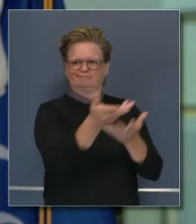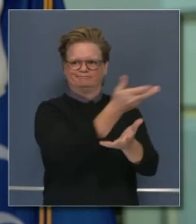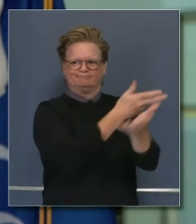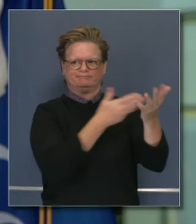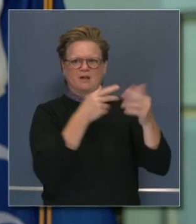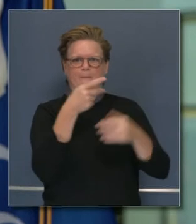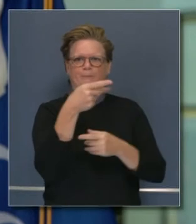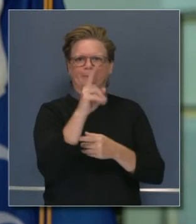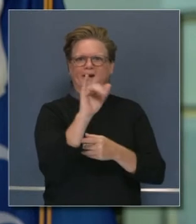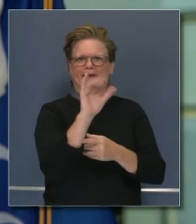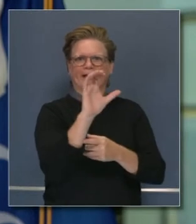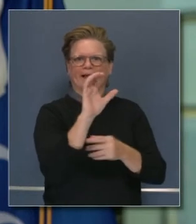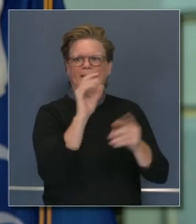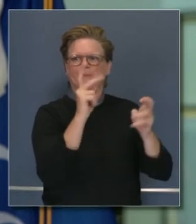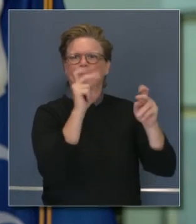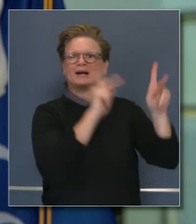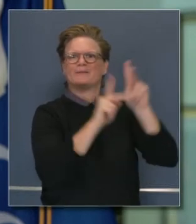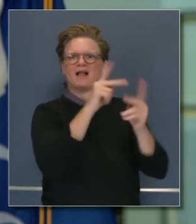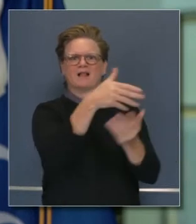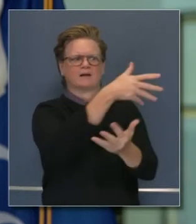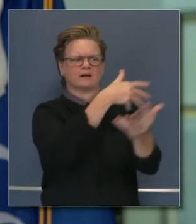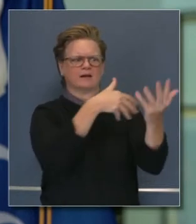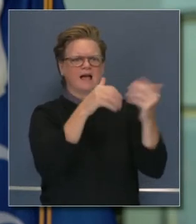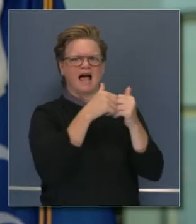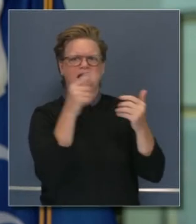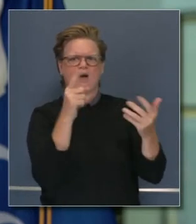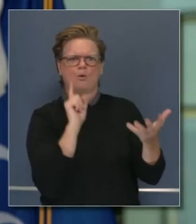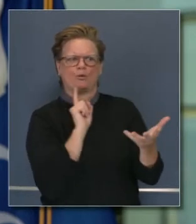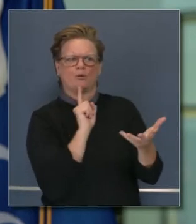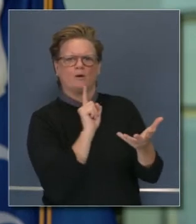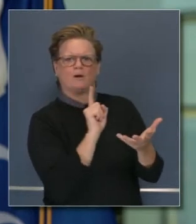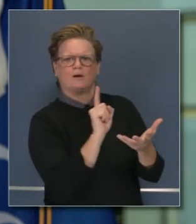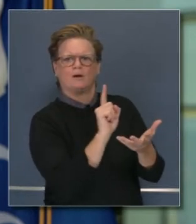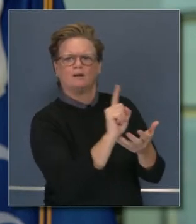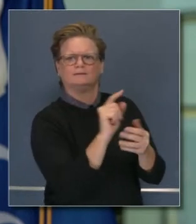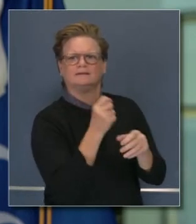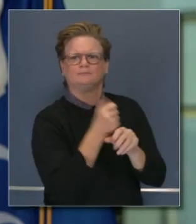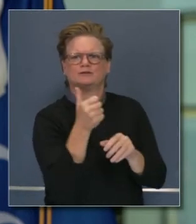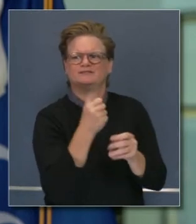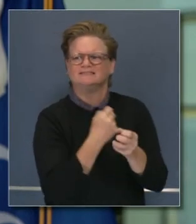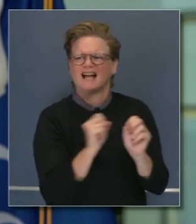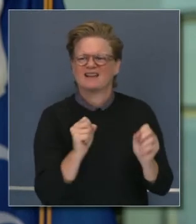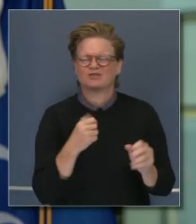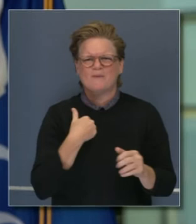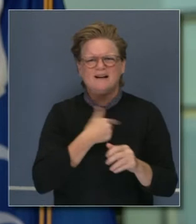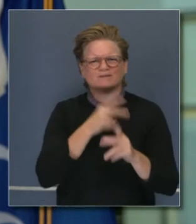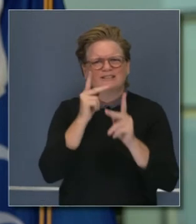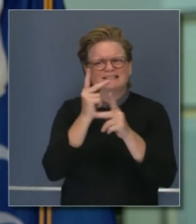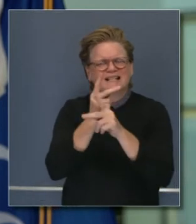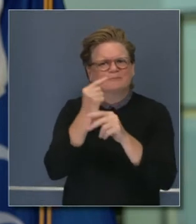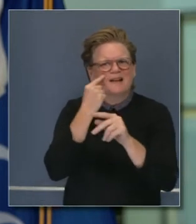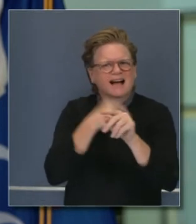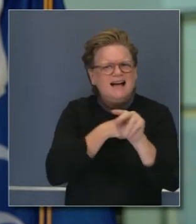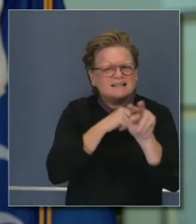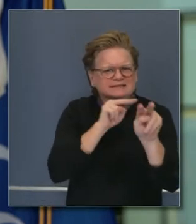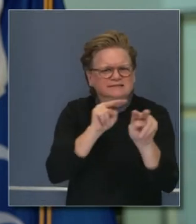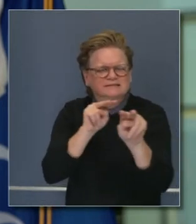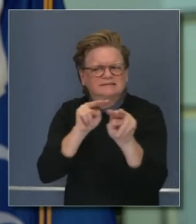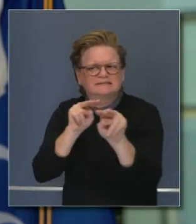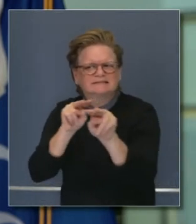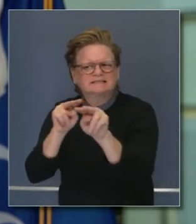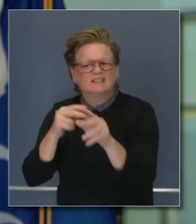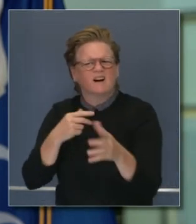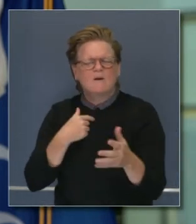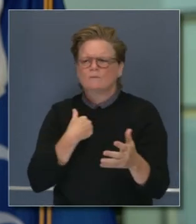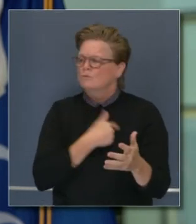más y más, y no solo concentrarnos en índices de hospitalización. Claro, no dejaremos de ver esos